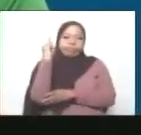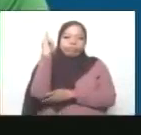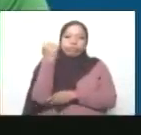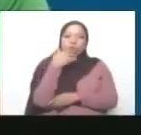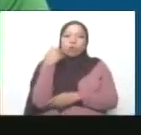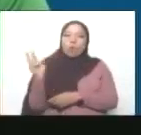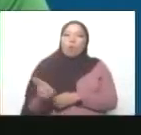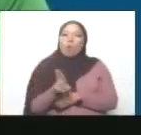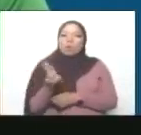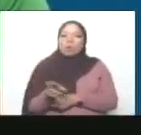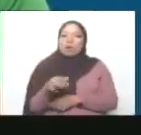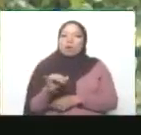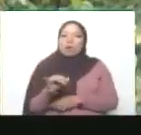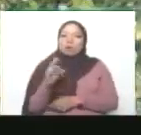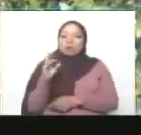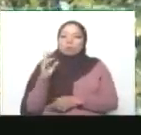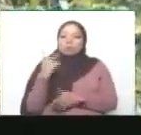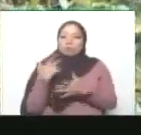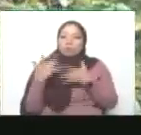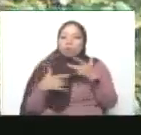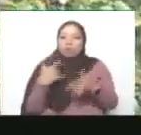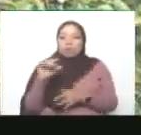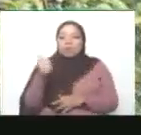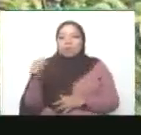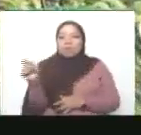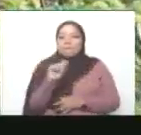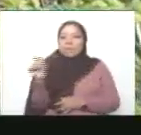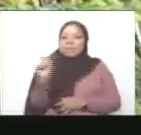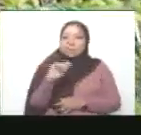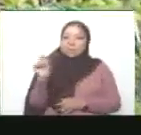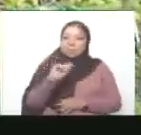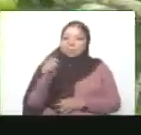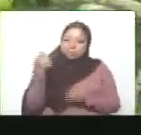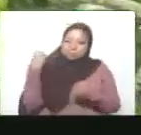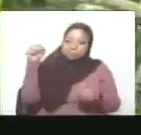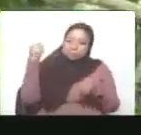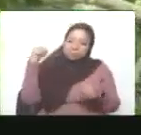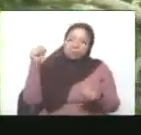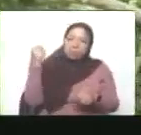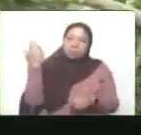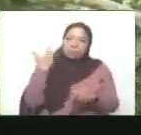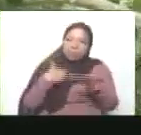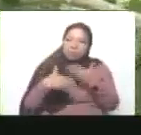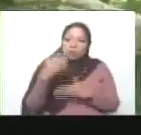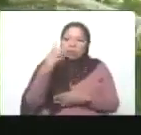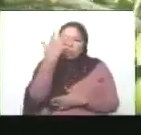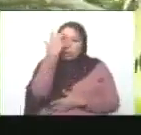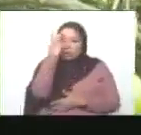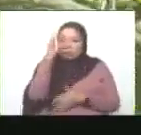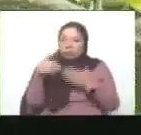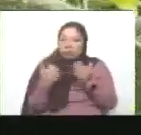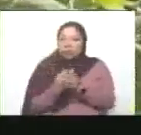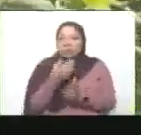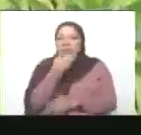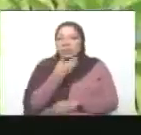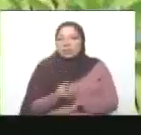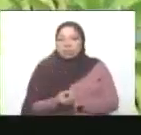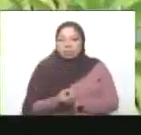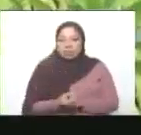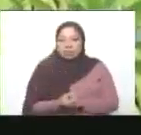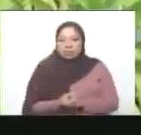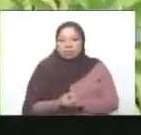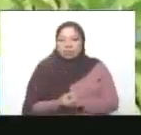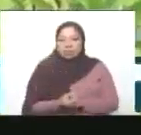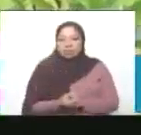los únicos que tenemos una cosecha activa durante 10 meses. Duramos sacando aguacate desde febrero hasta diciembre